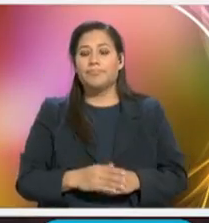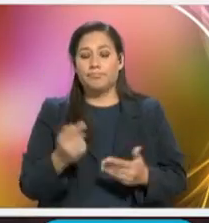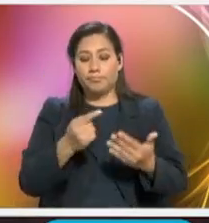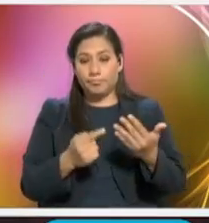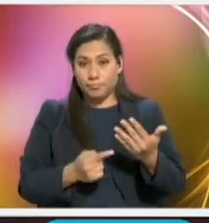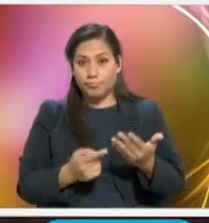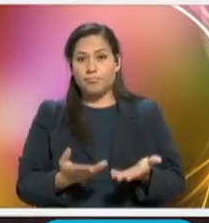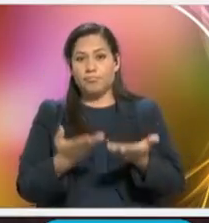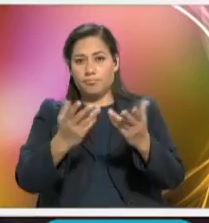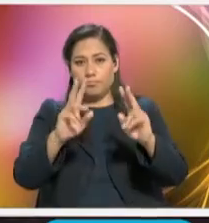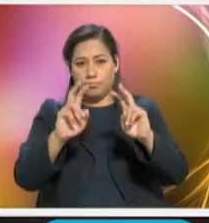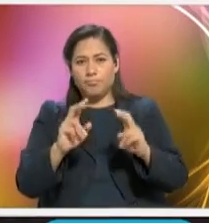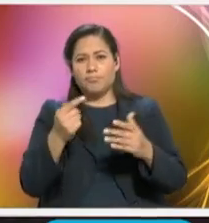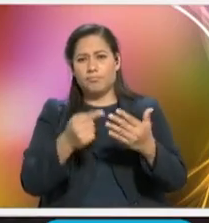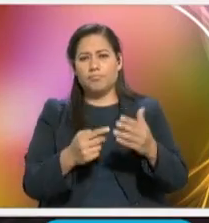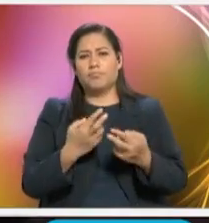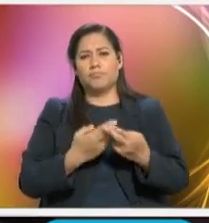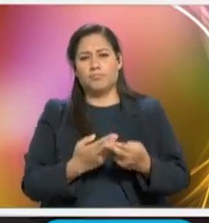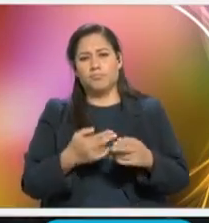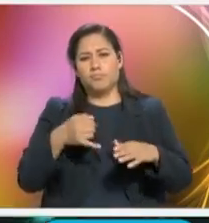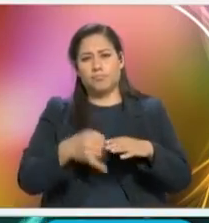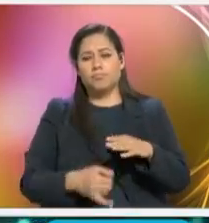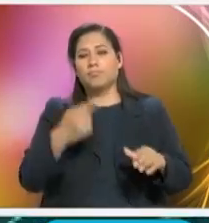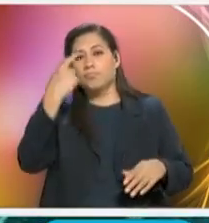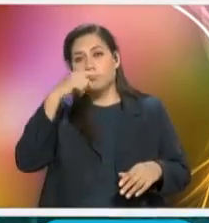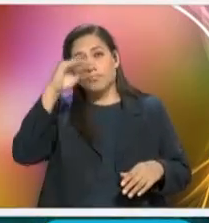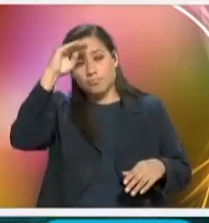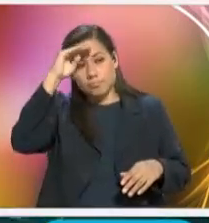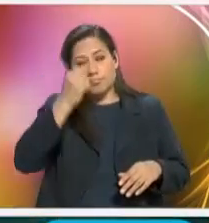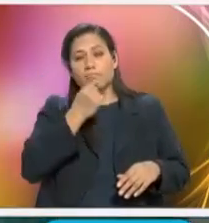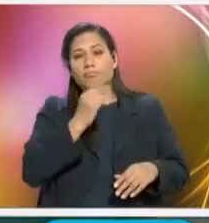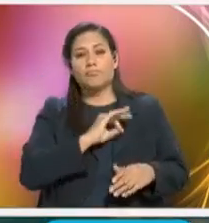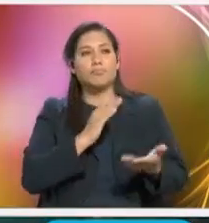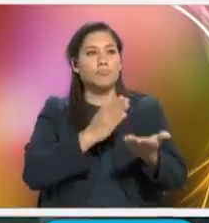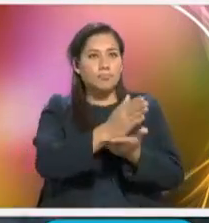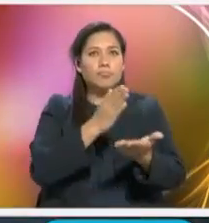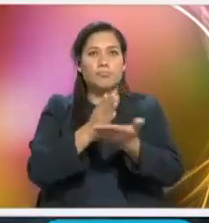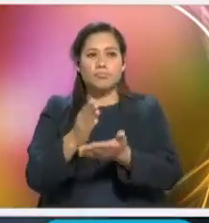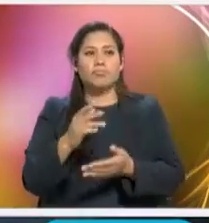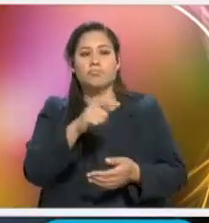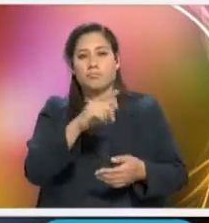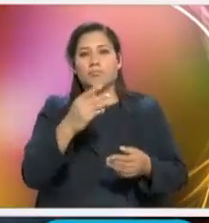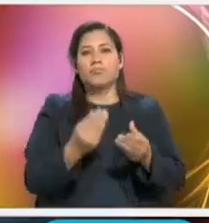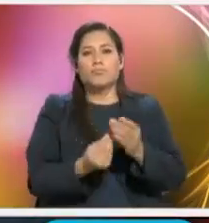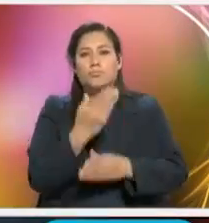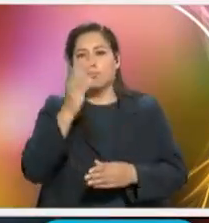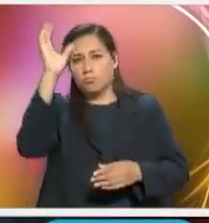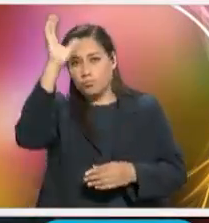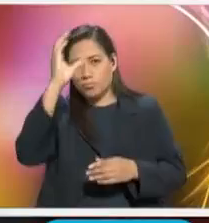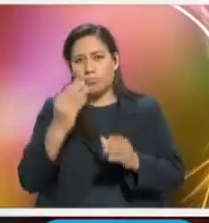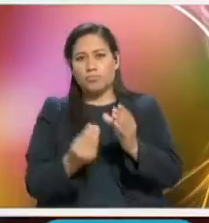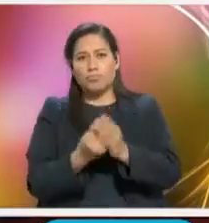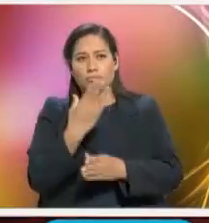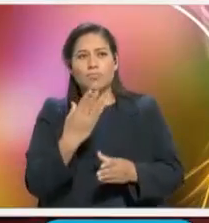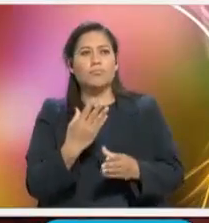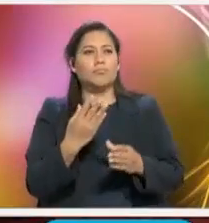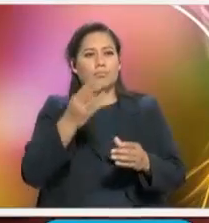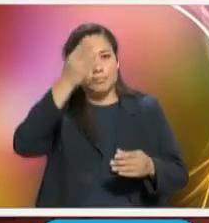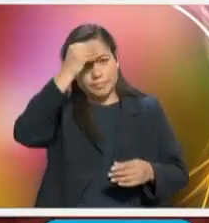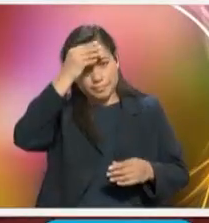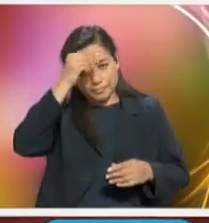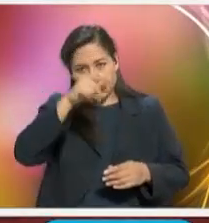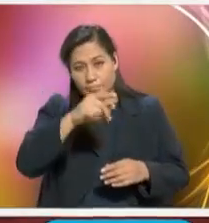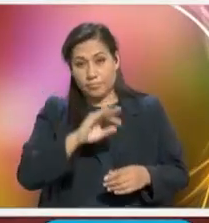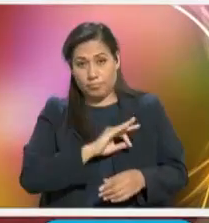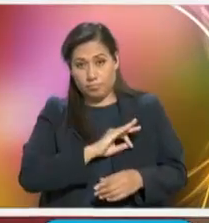oferta como amplia, pensada en que los niños puedan tener acceso a nuevas propuestas, a nuevos formatos, pero básicamente en que